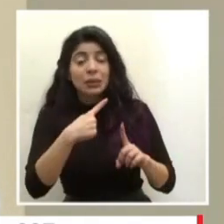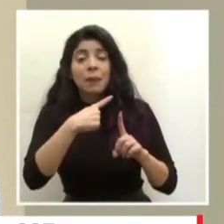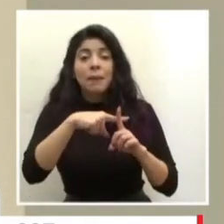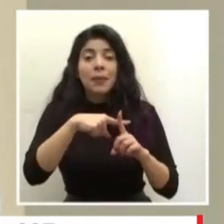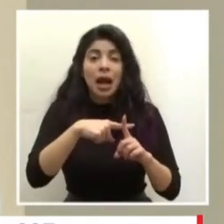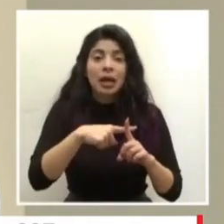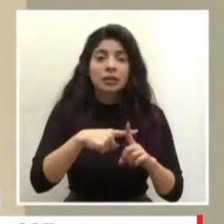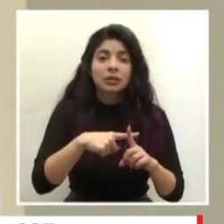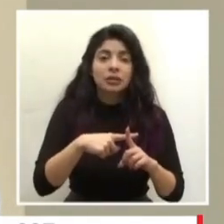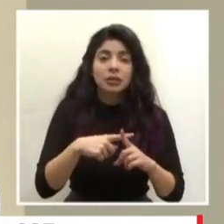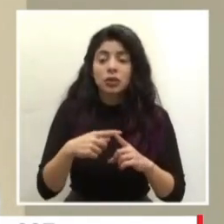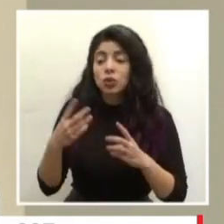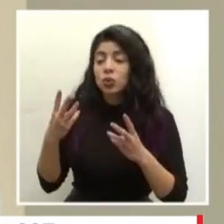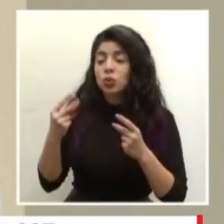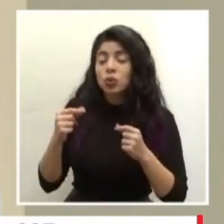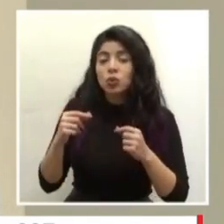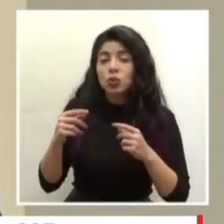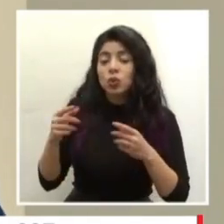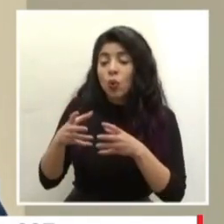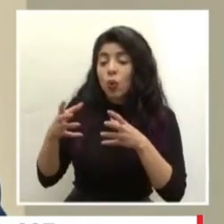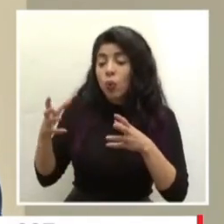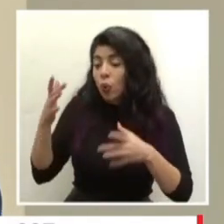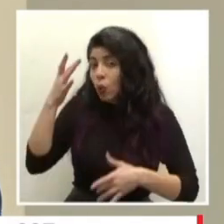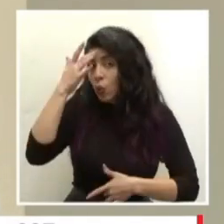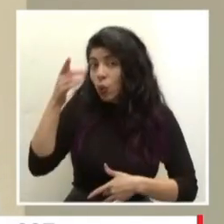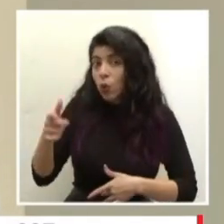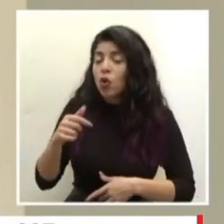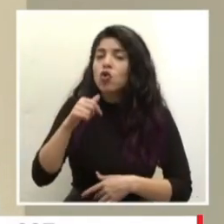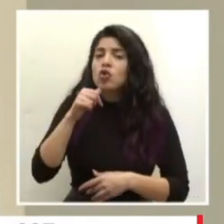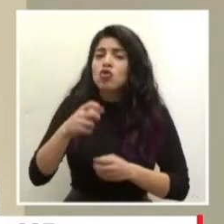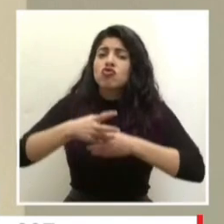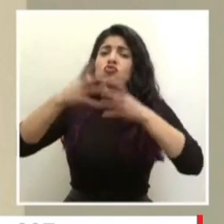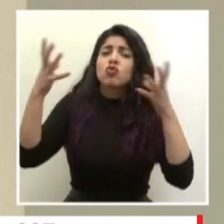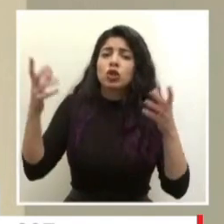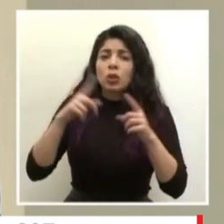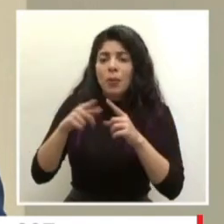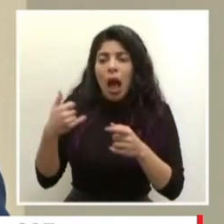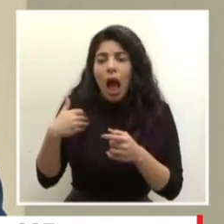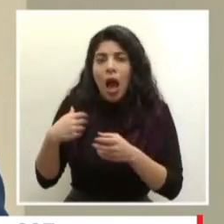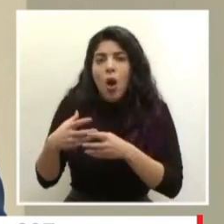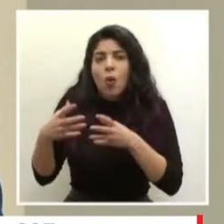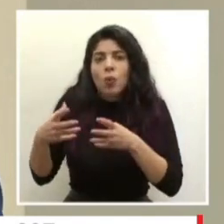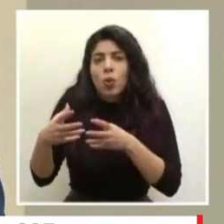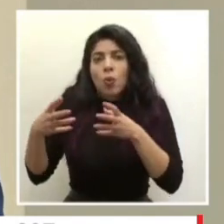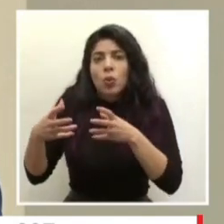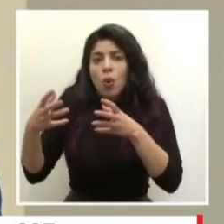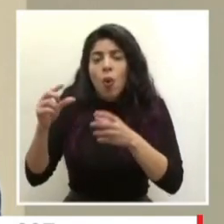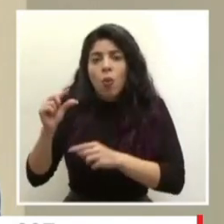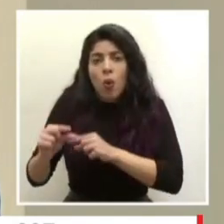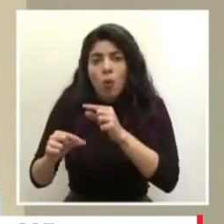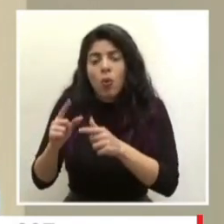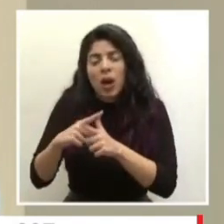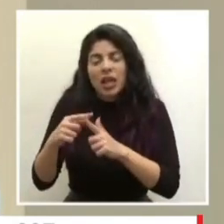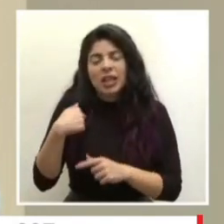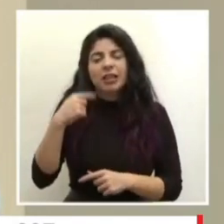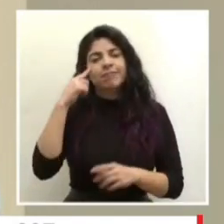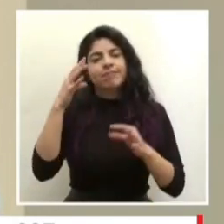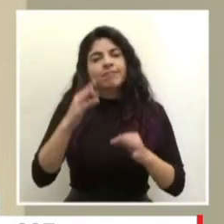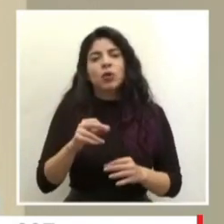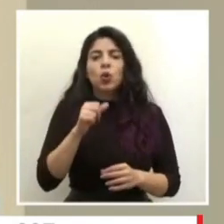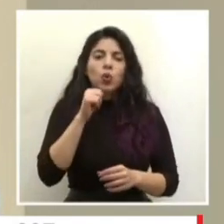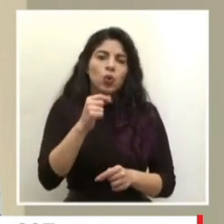de actividad también de casos que tenemos, que si bien no es generalizado, pero sí tenemos un aumento de los casos, consideramos que no es prudente